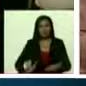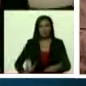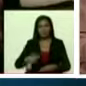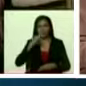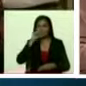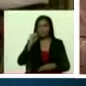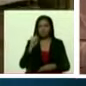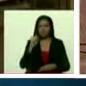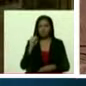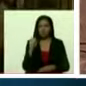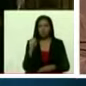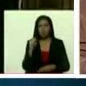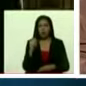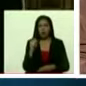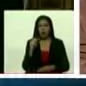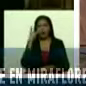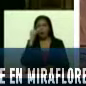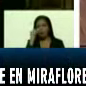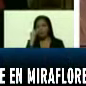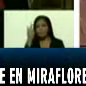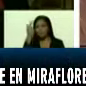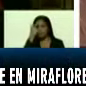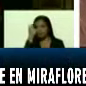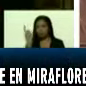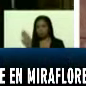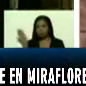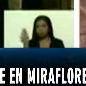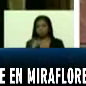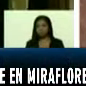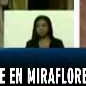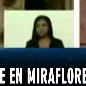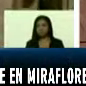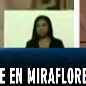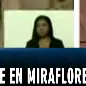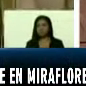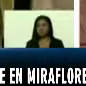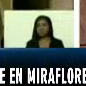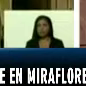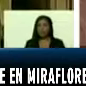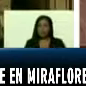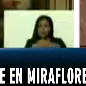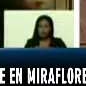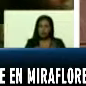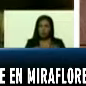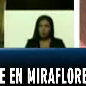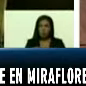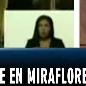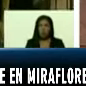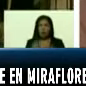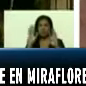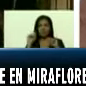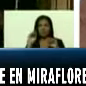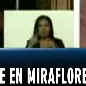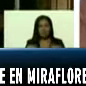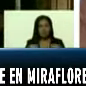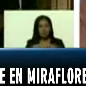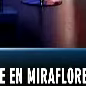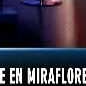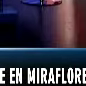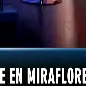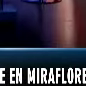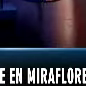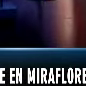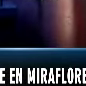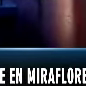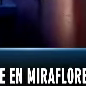electoral, tiene que haber una supervisión internacional, tiene que haber un conteo manual. En un momento que Guaidó habló